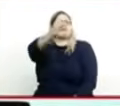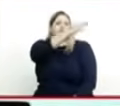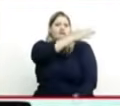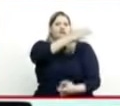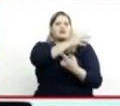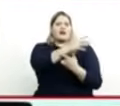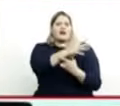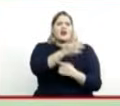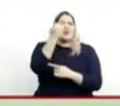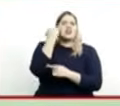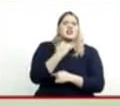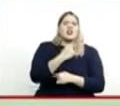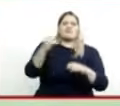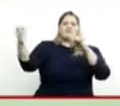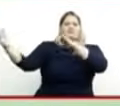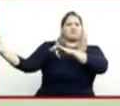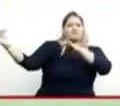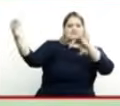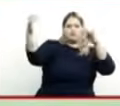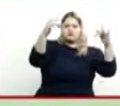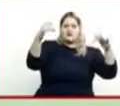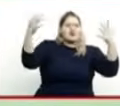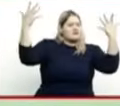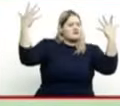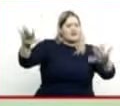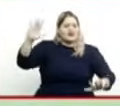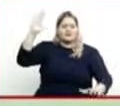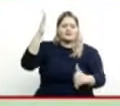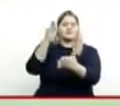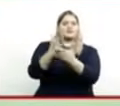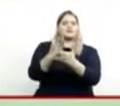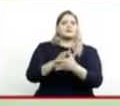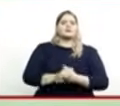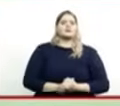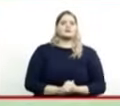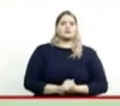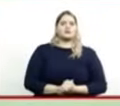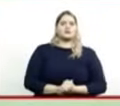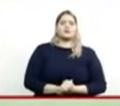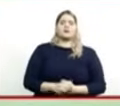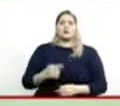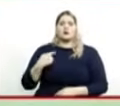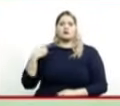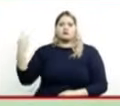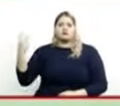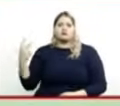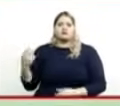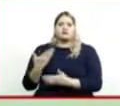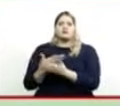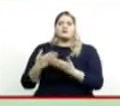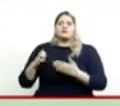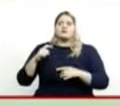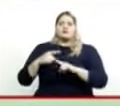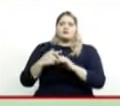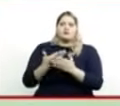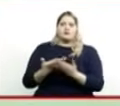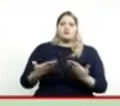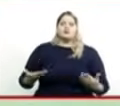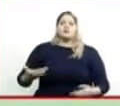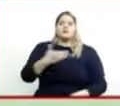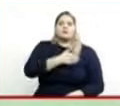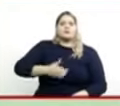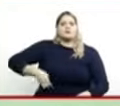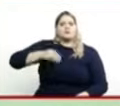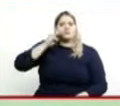En más de 43 años de lucha política al lado del presidente Manuel Zelaya y de nuestro pueblo